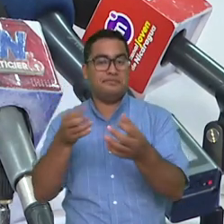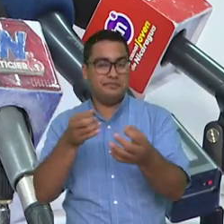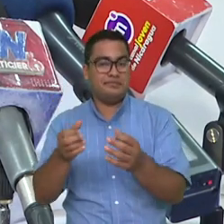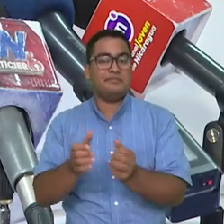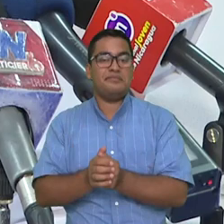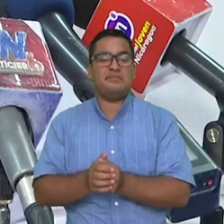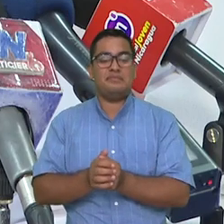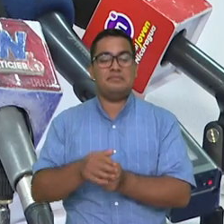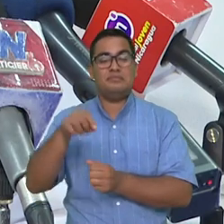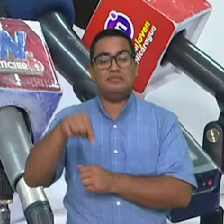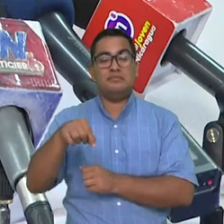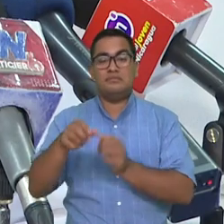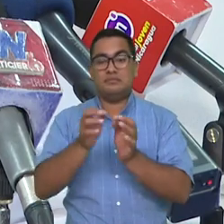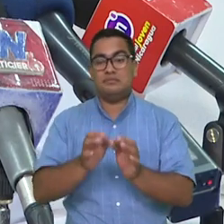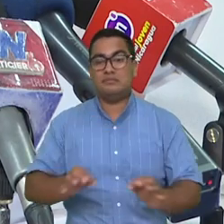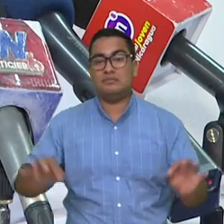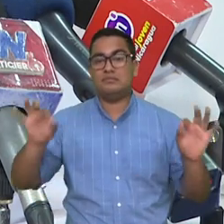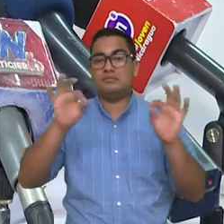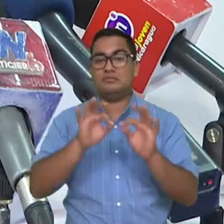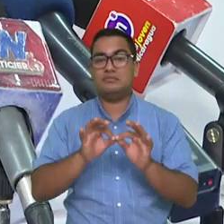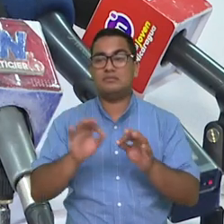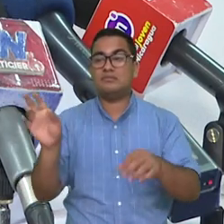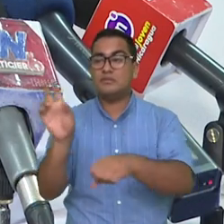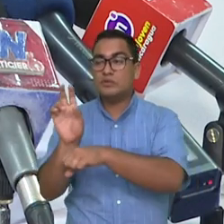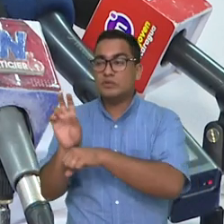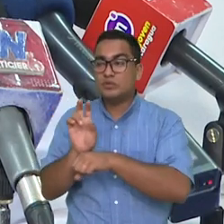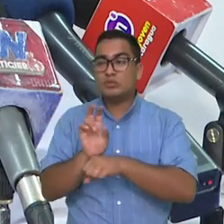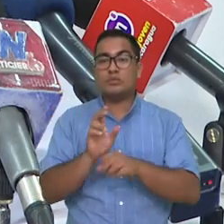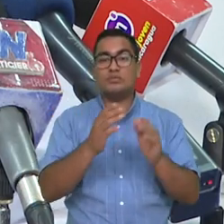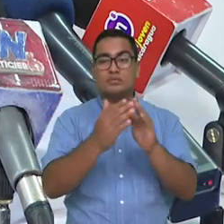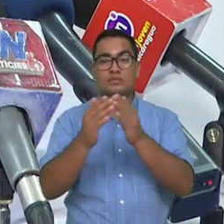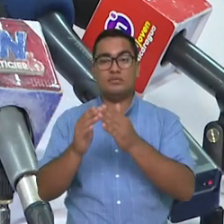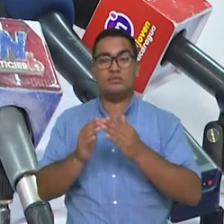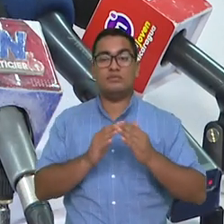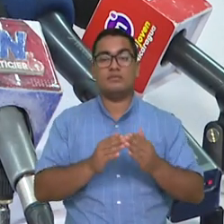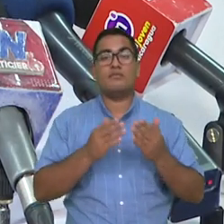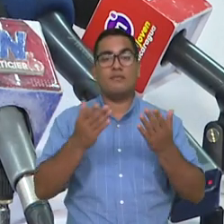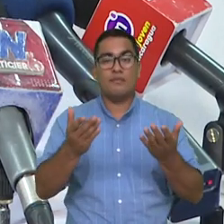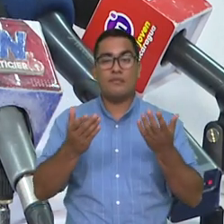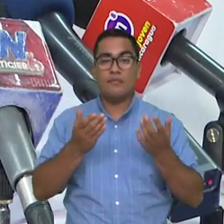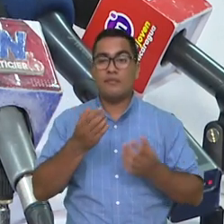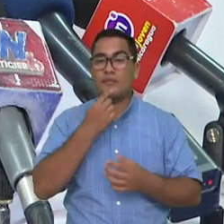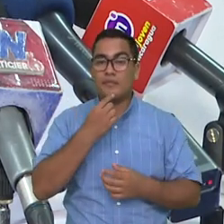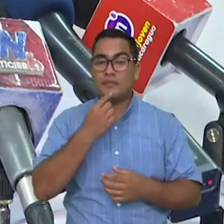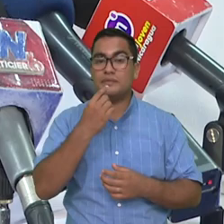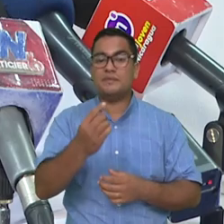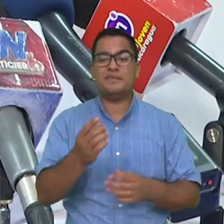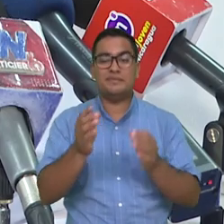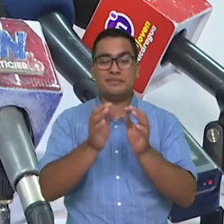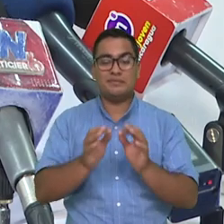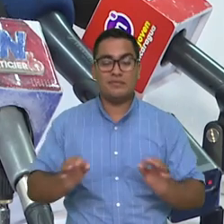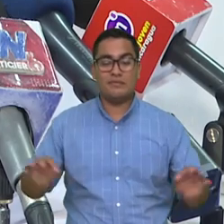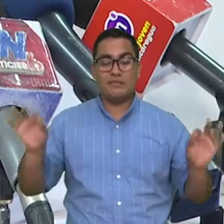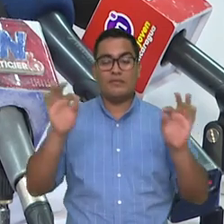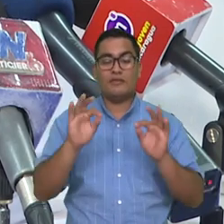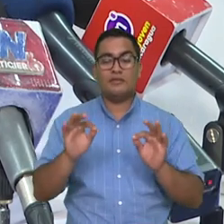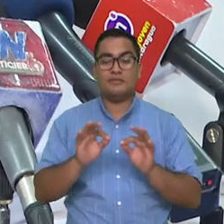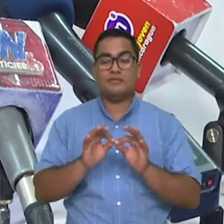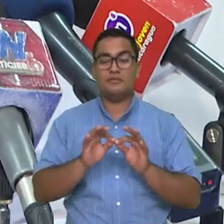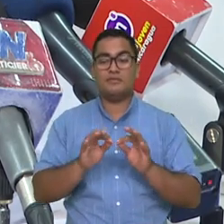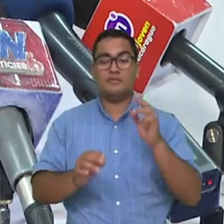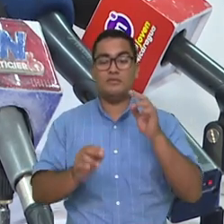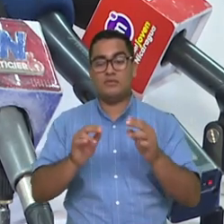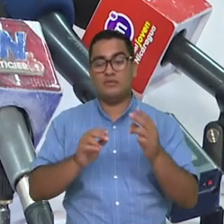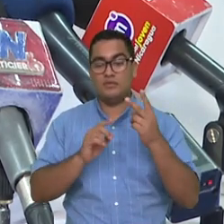nosotros tenemos que fortalecer la vigilancia comunitaria. Queremos decirle que nos mantenemos siempre en el escenario